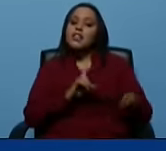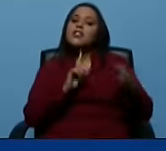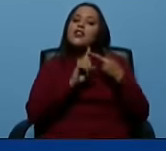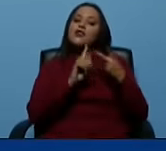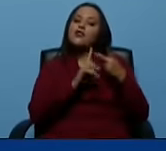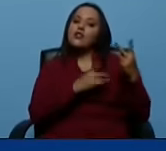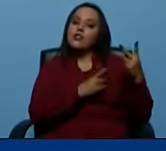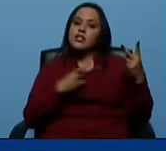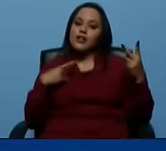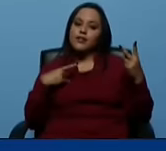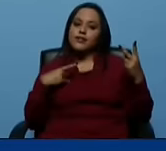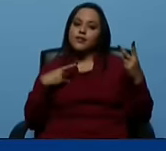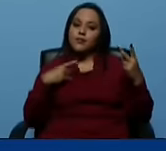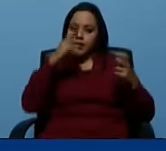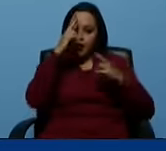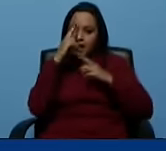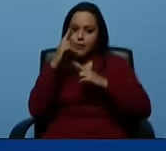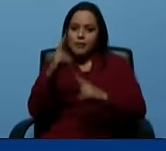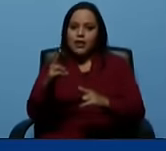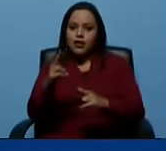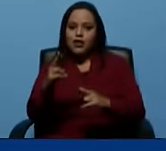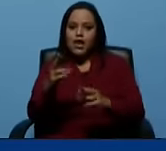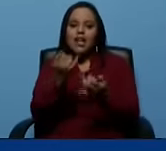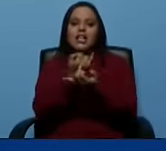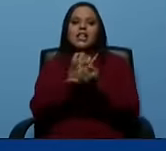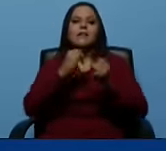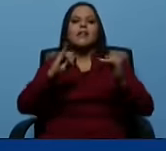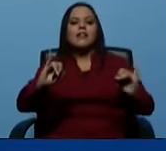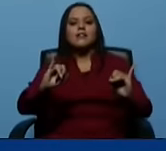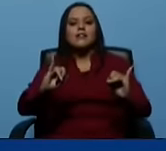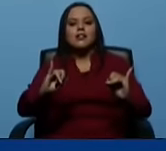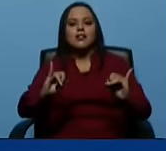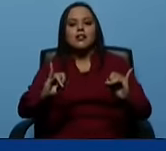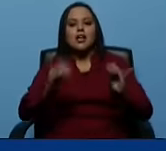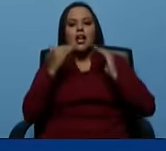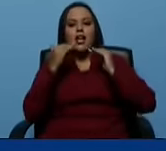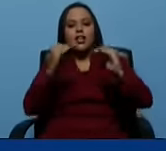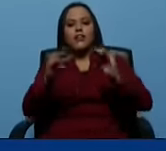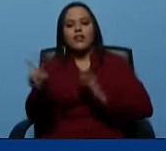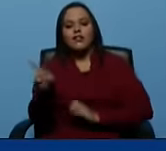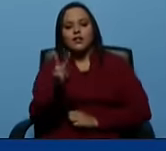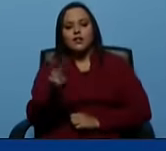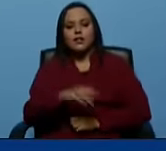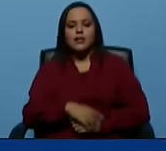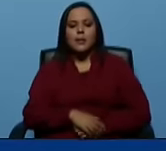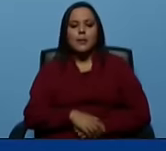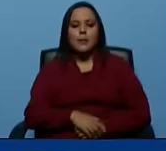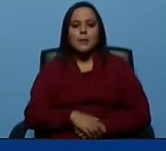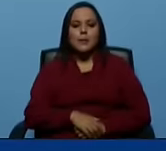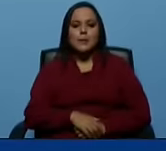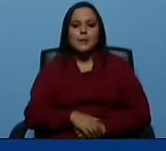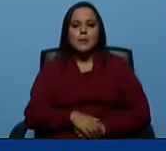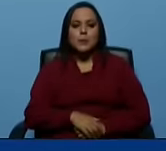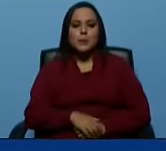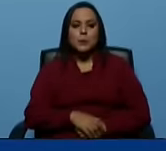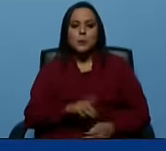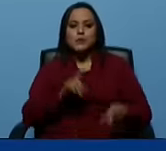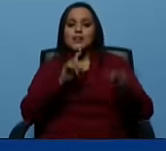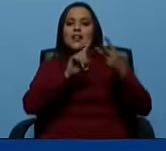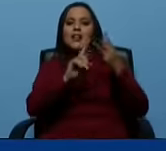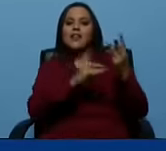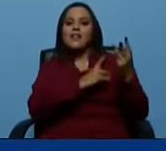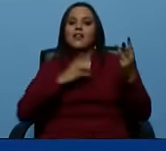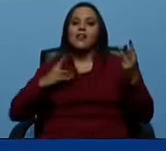deseo, respeto a la independencia y la estabilidad de Venezuela. Y tercer